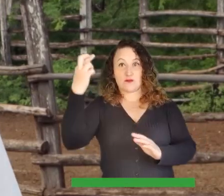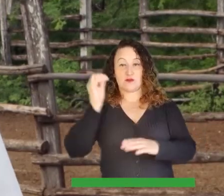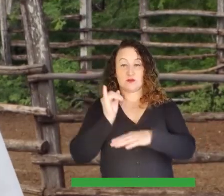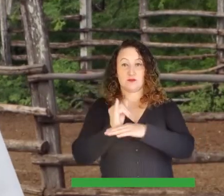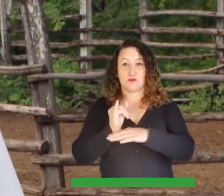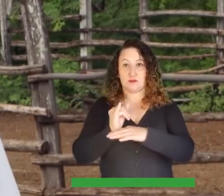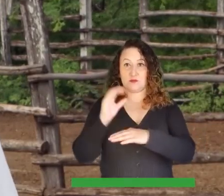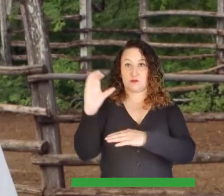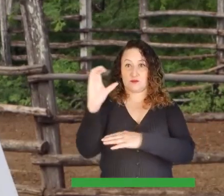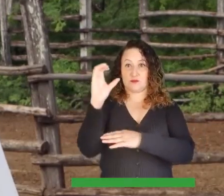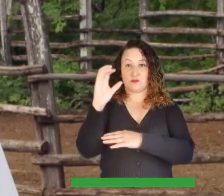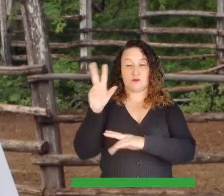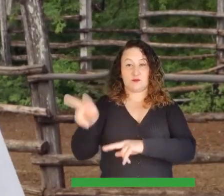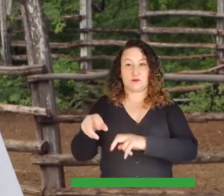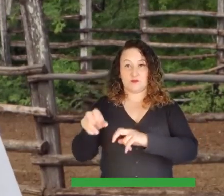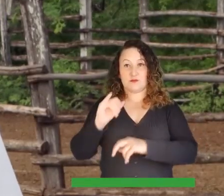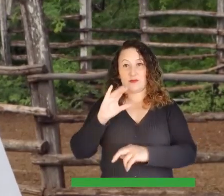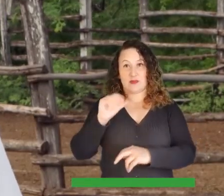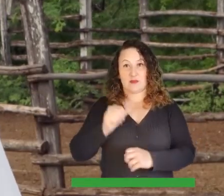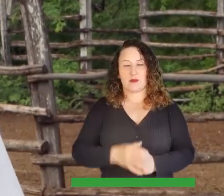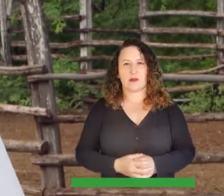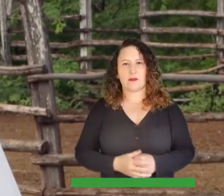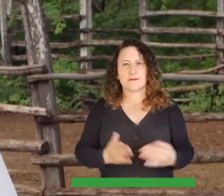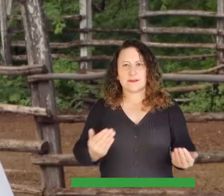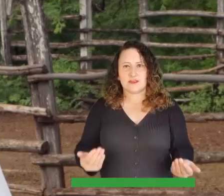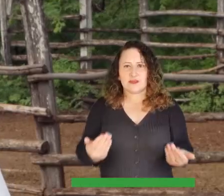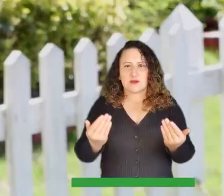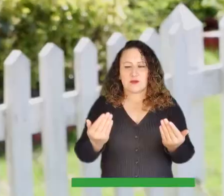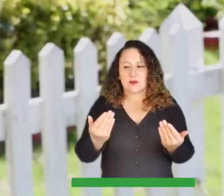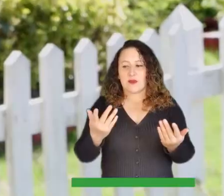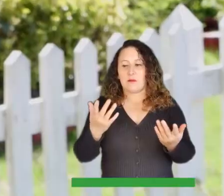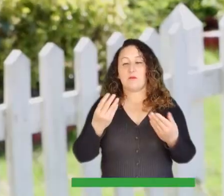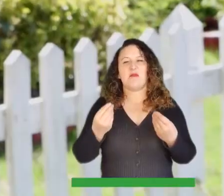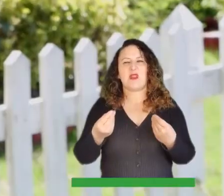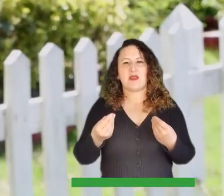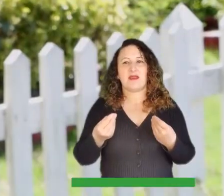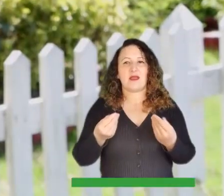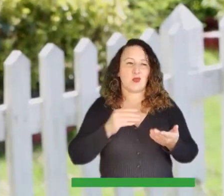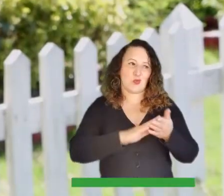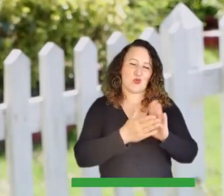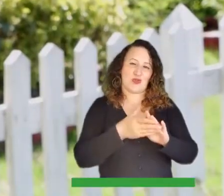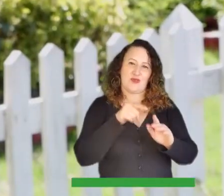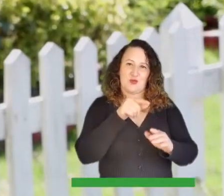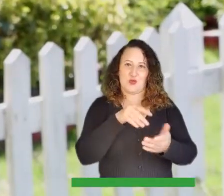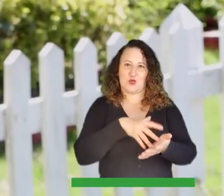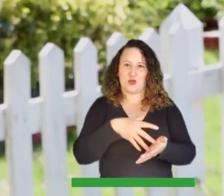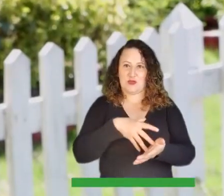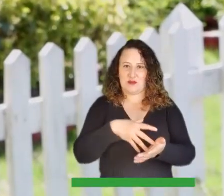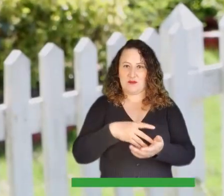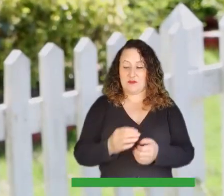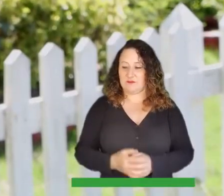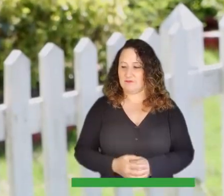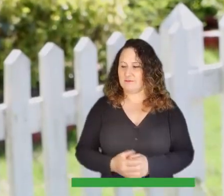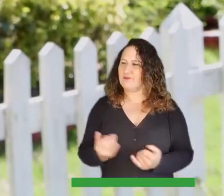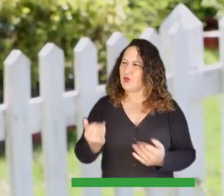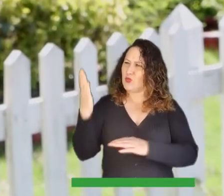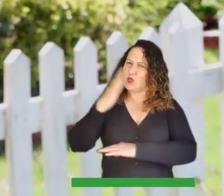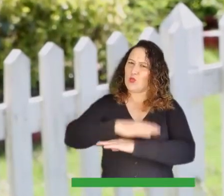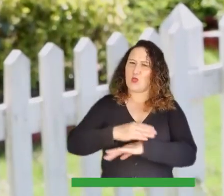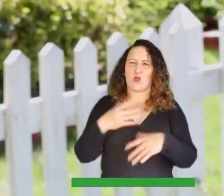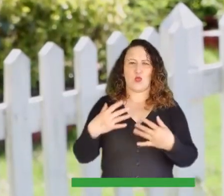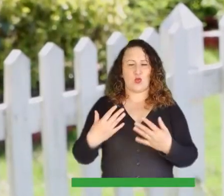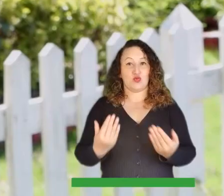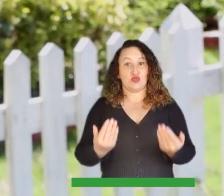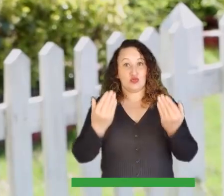Instituto Colombiano Agropecuario ICA hacia las comunidades vulnerables. Y creo que hoy esta jornada lo que ratifica es la